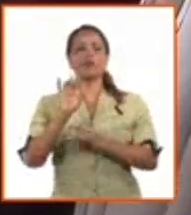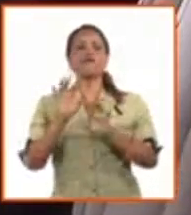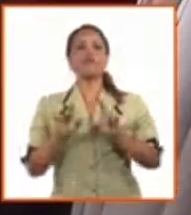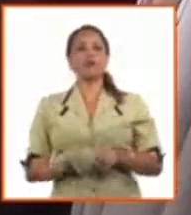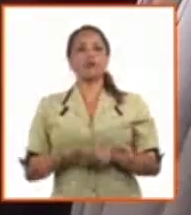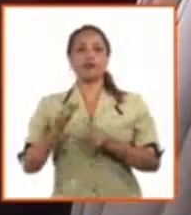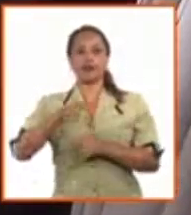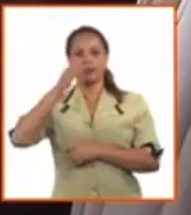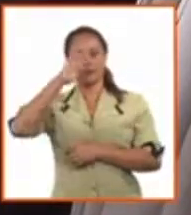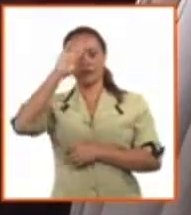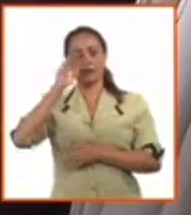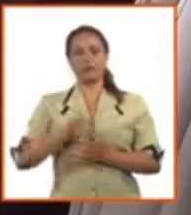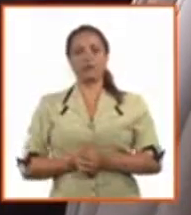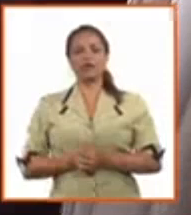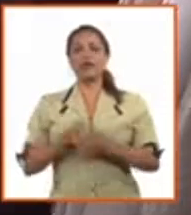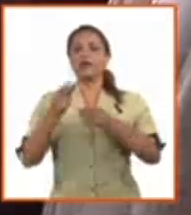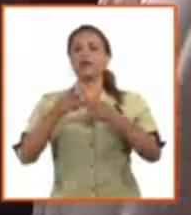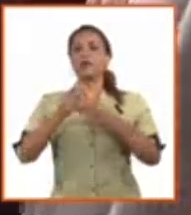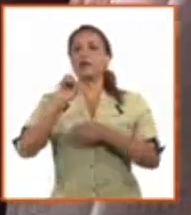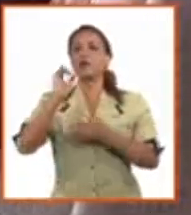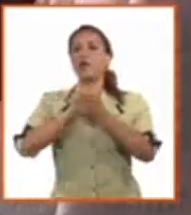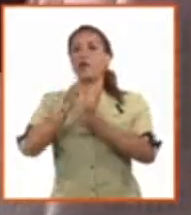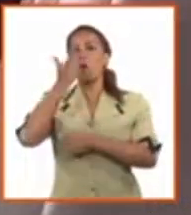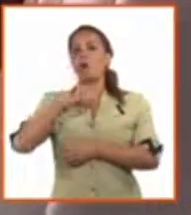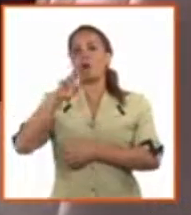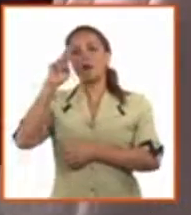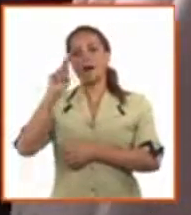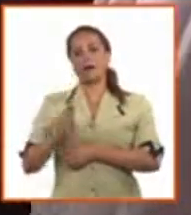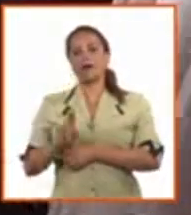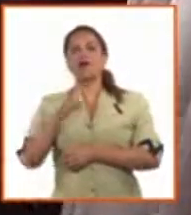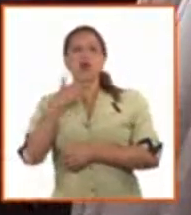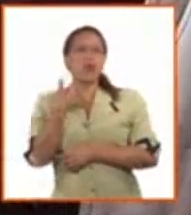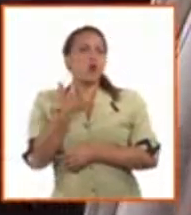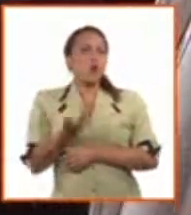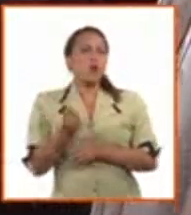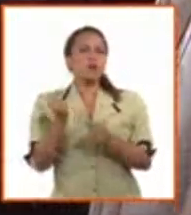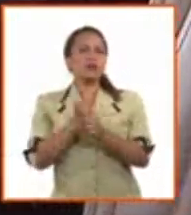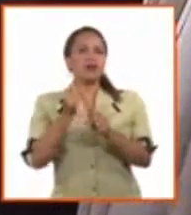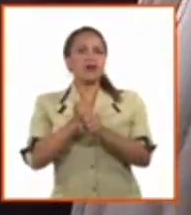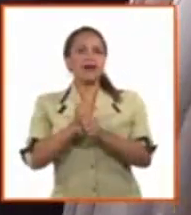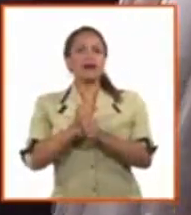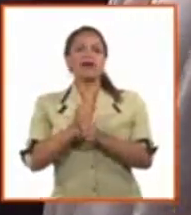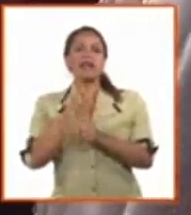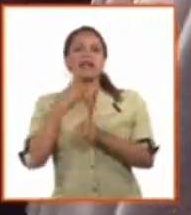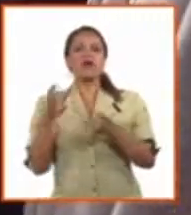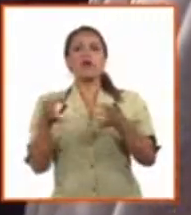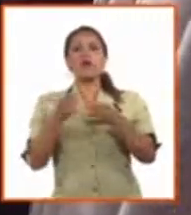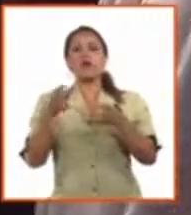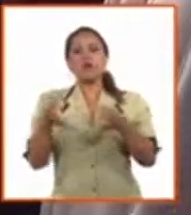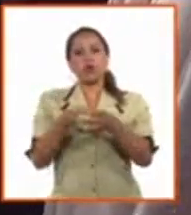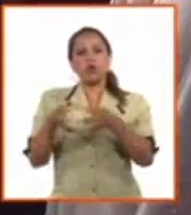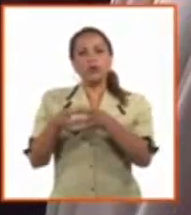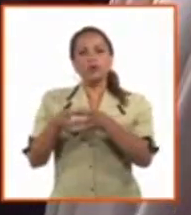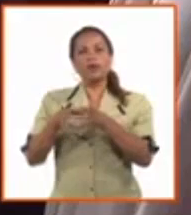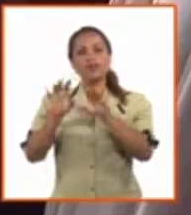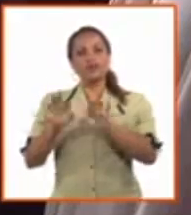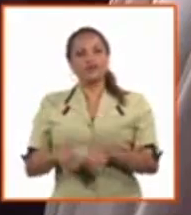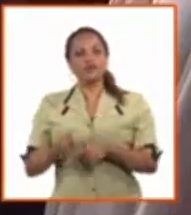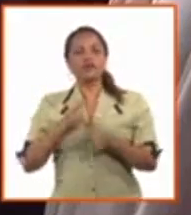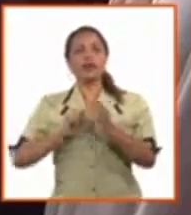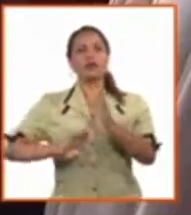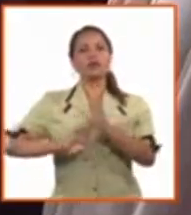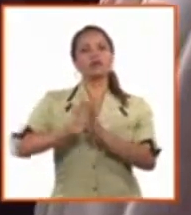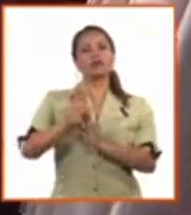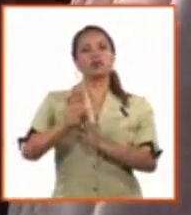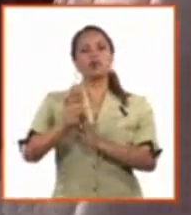informática en el en el país omar cómo trabaja la unión de informáticos para apoyar este desarrollo necesario de la